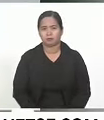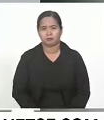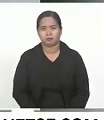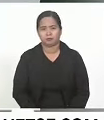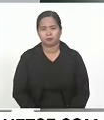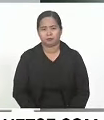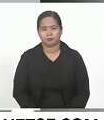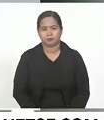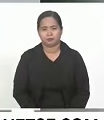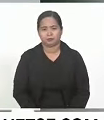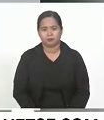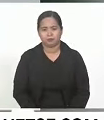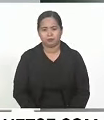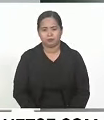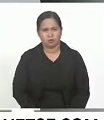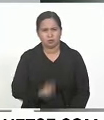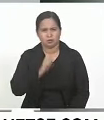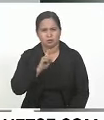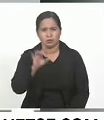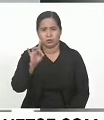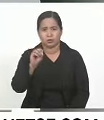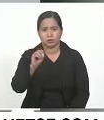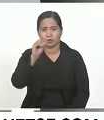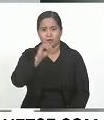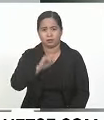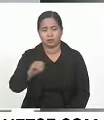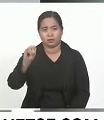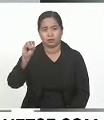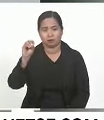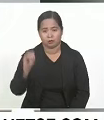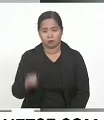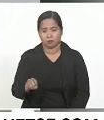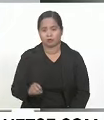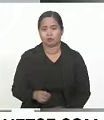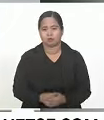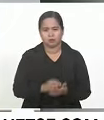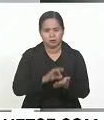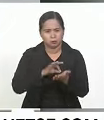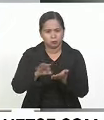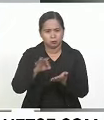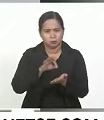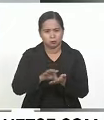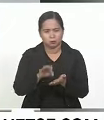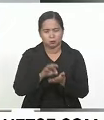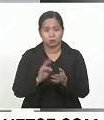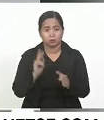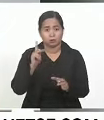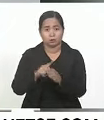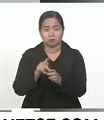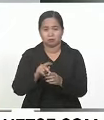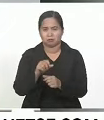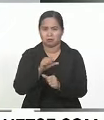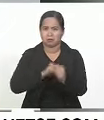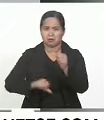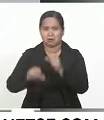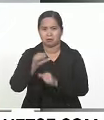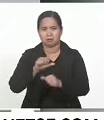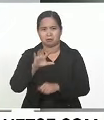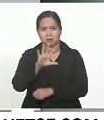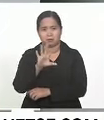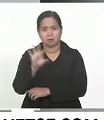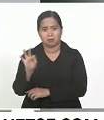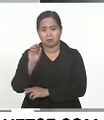Con el 80% de las mesas escrutadas y con un nivel de participación